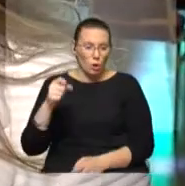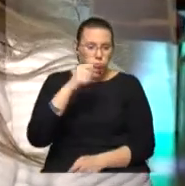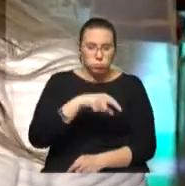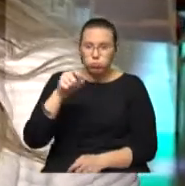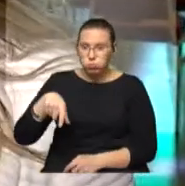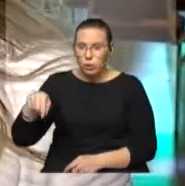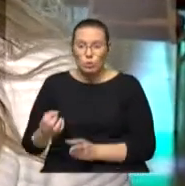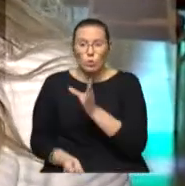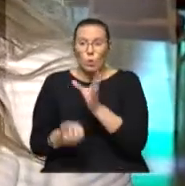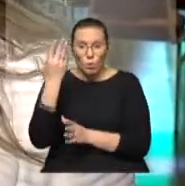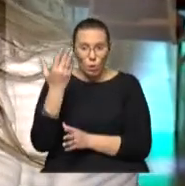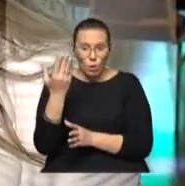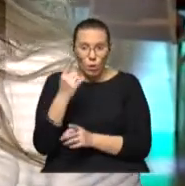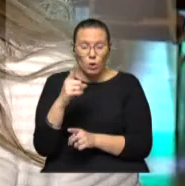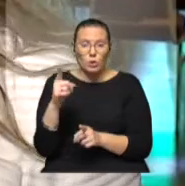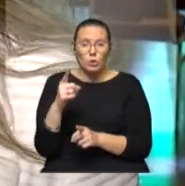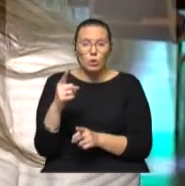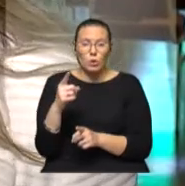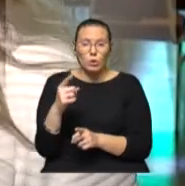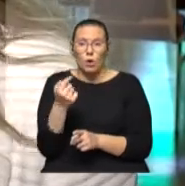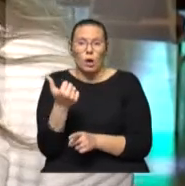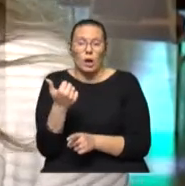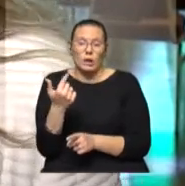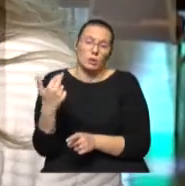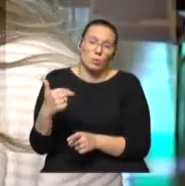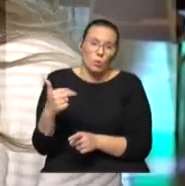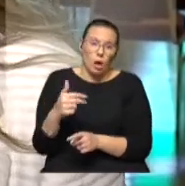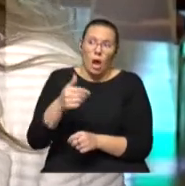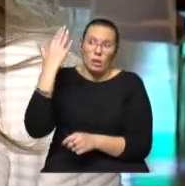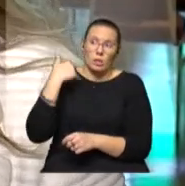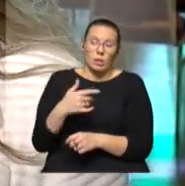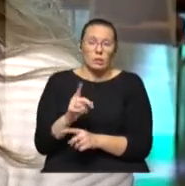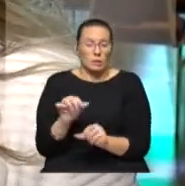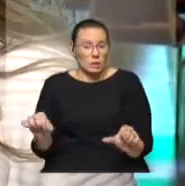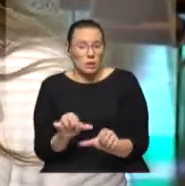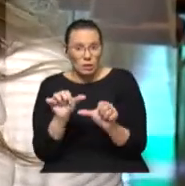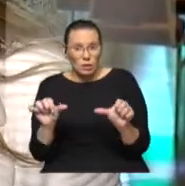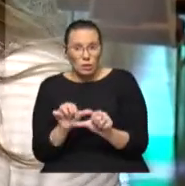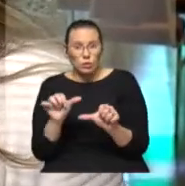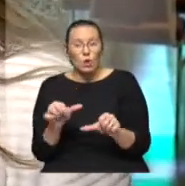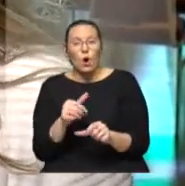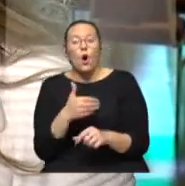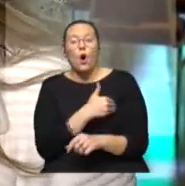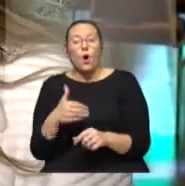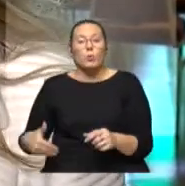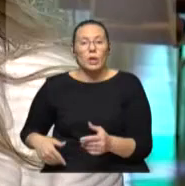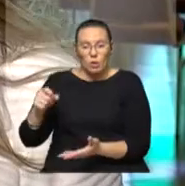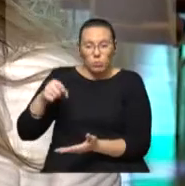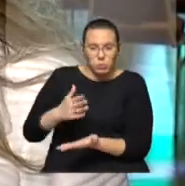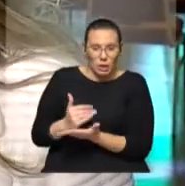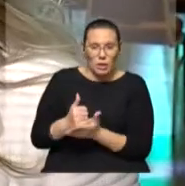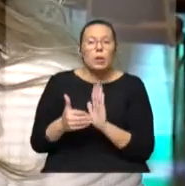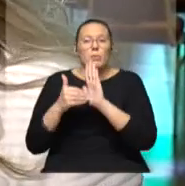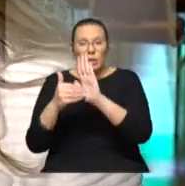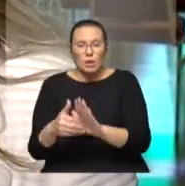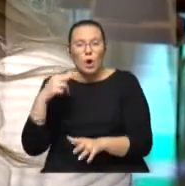innovador, no es de estilo, no es usual, te diría que no hay antecedentes incluso de que gobiernos locales se presenten en estos procesos